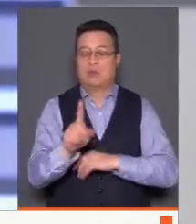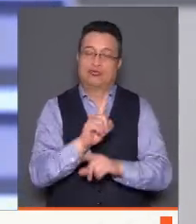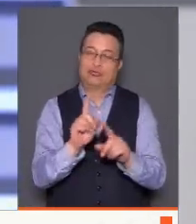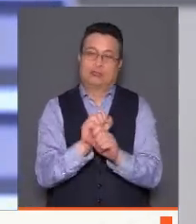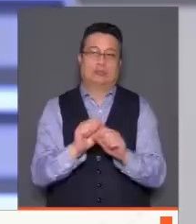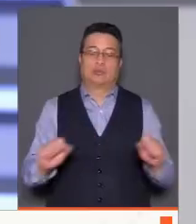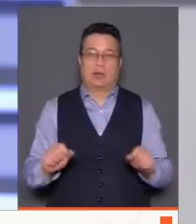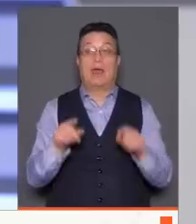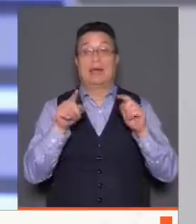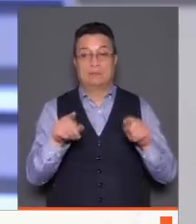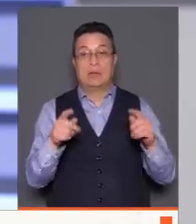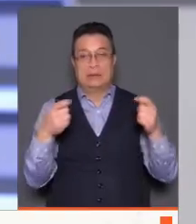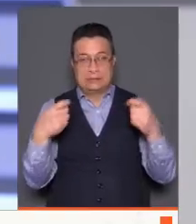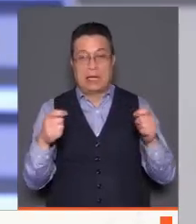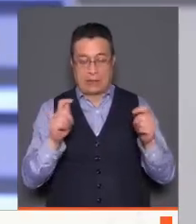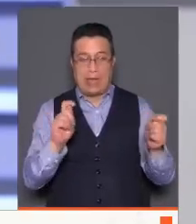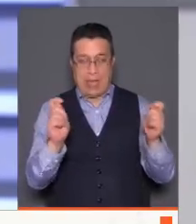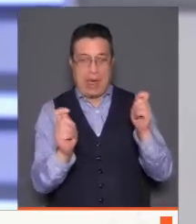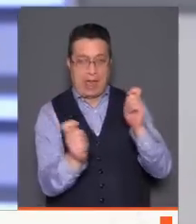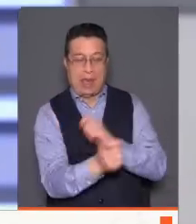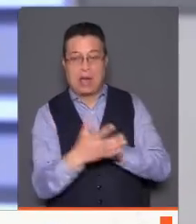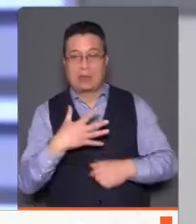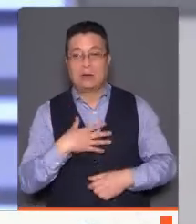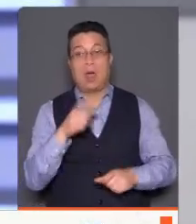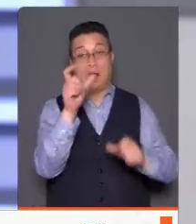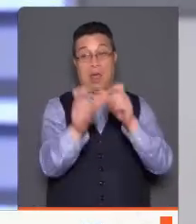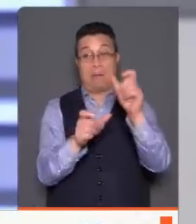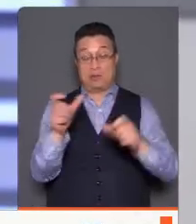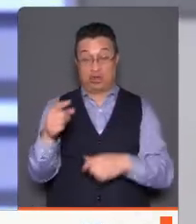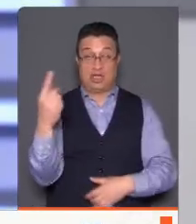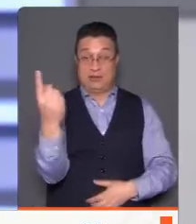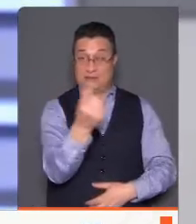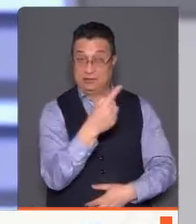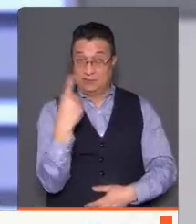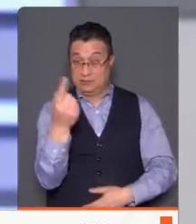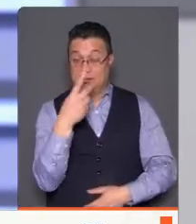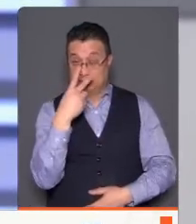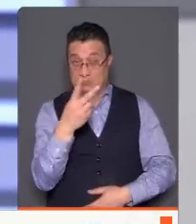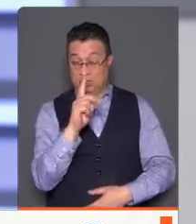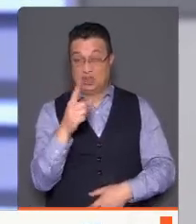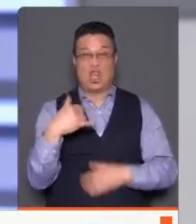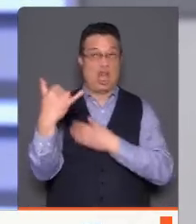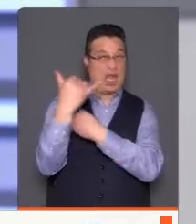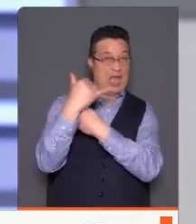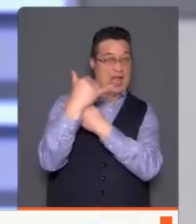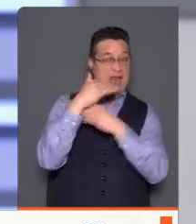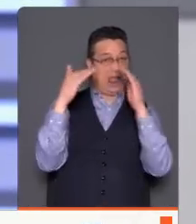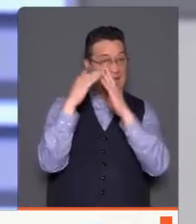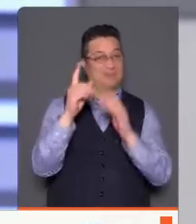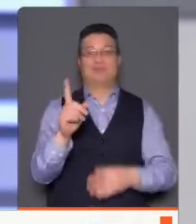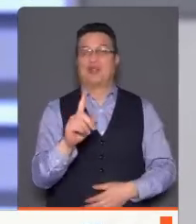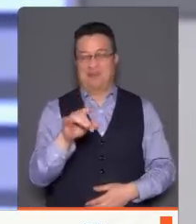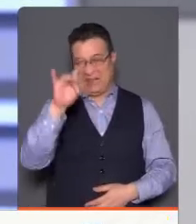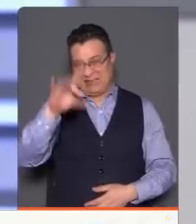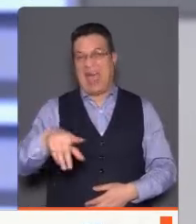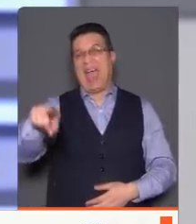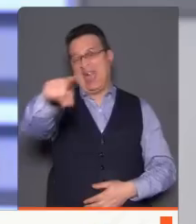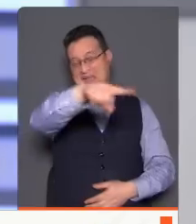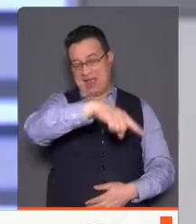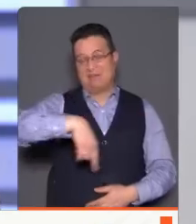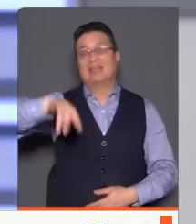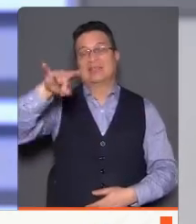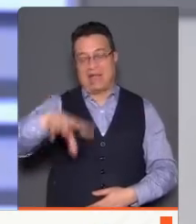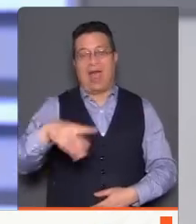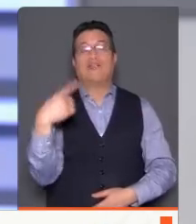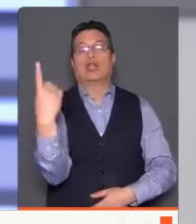esto trata de mover la aguja, pero la gente, yo creo que no se engaña en la casa, la gente sabe que los mismos que están